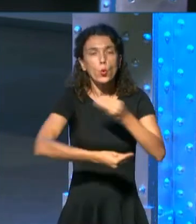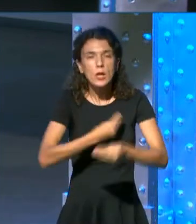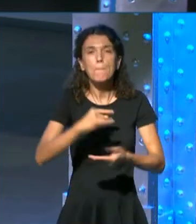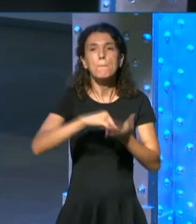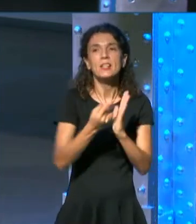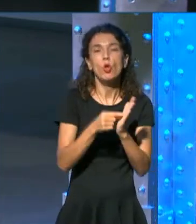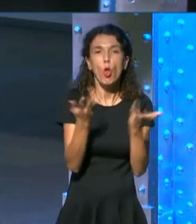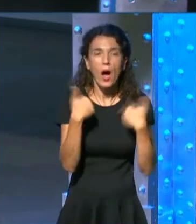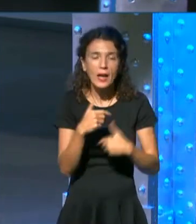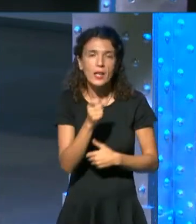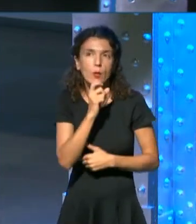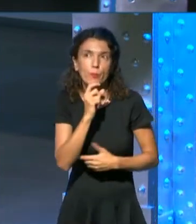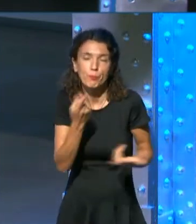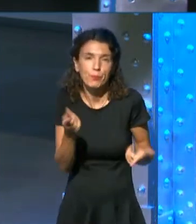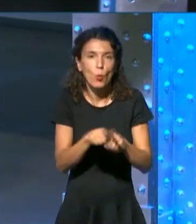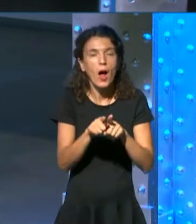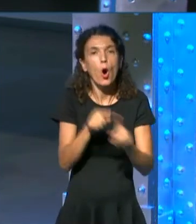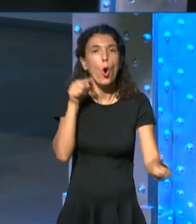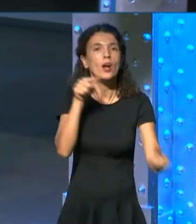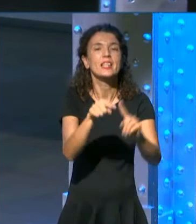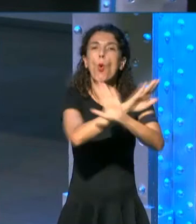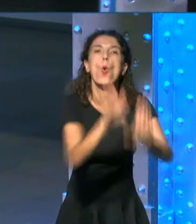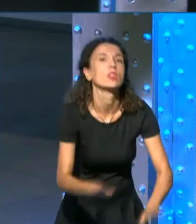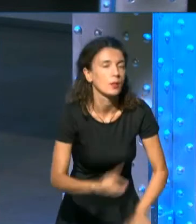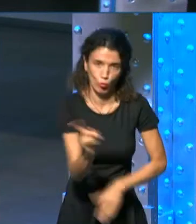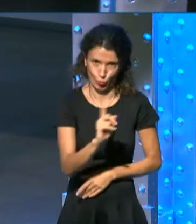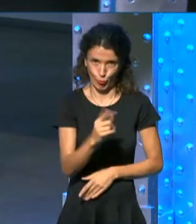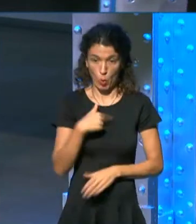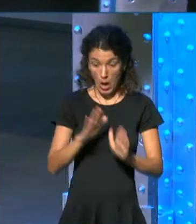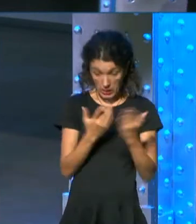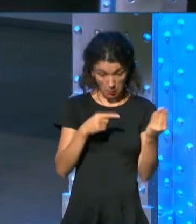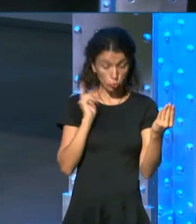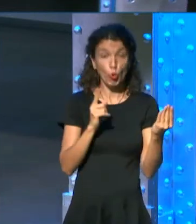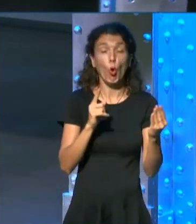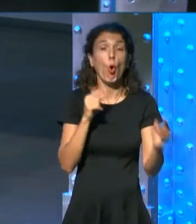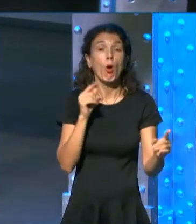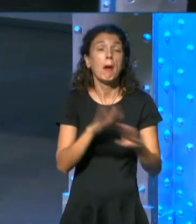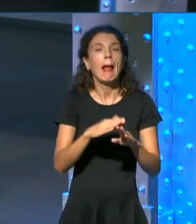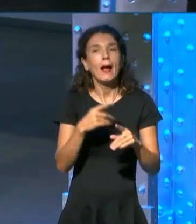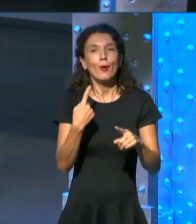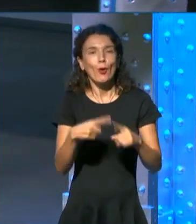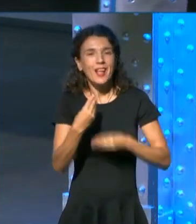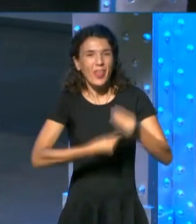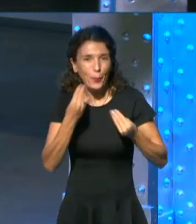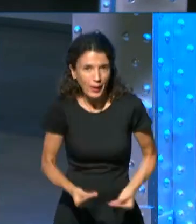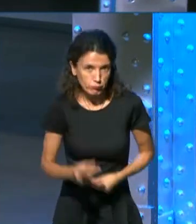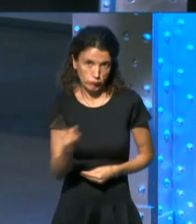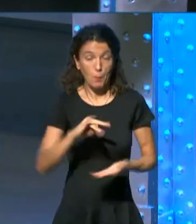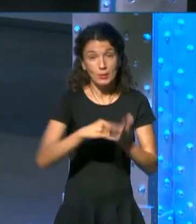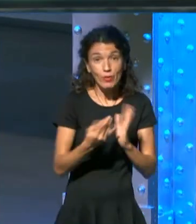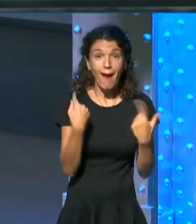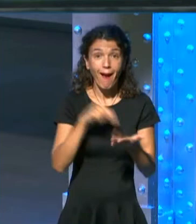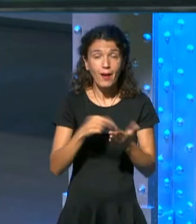métodos ágiles como el fin. No utilices este libro, por ejemplo, simplemente para saber hacer bien la